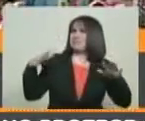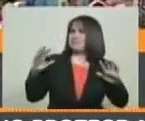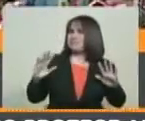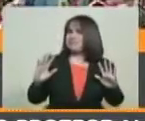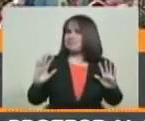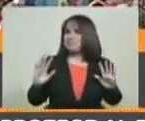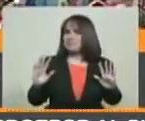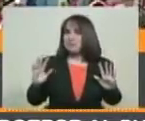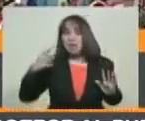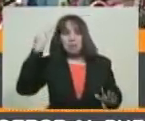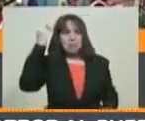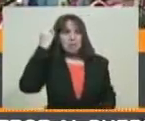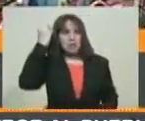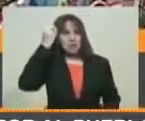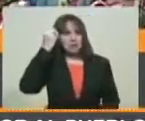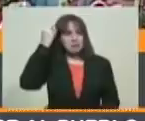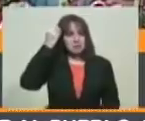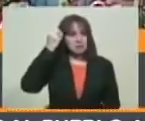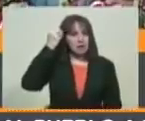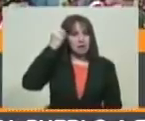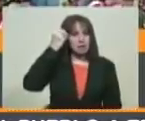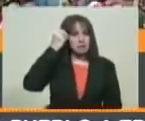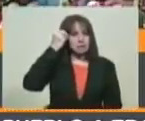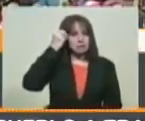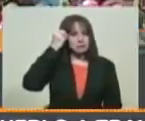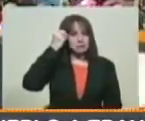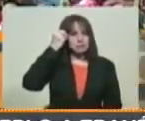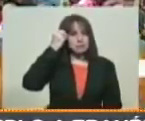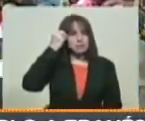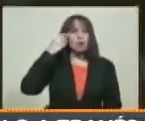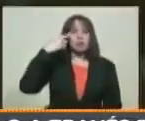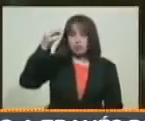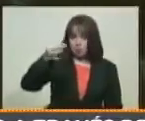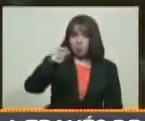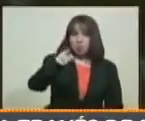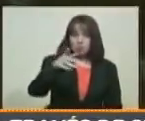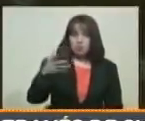y se creen, estoy de acuerdo contigo,